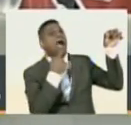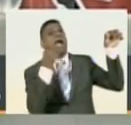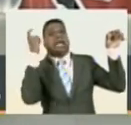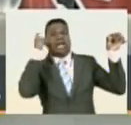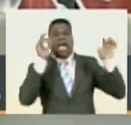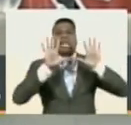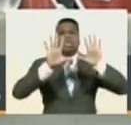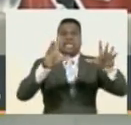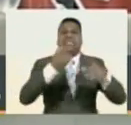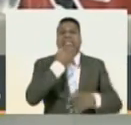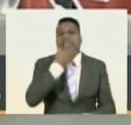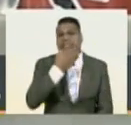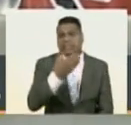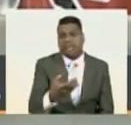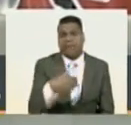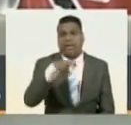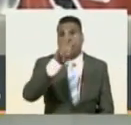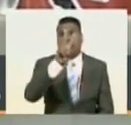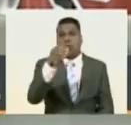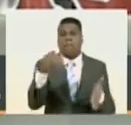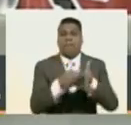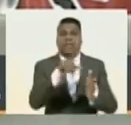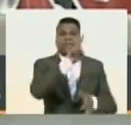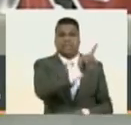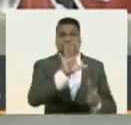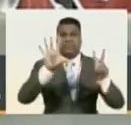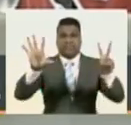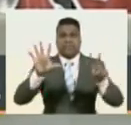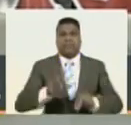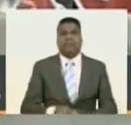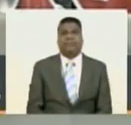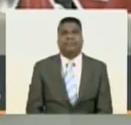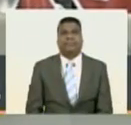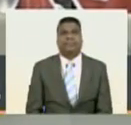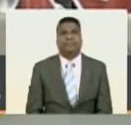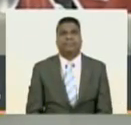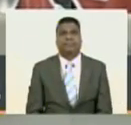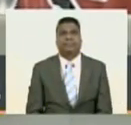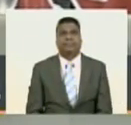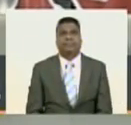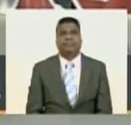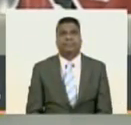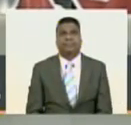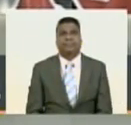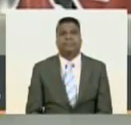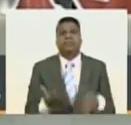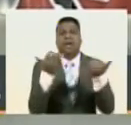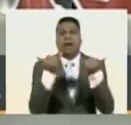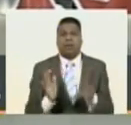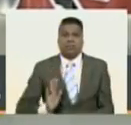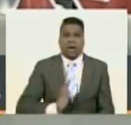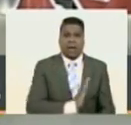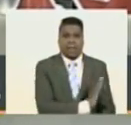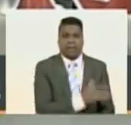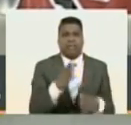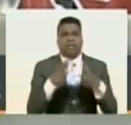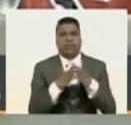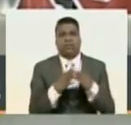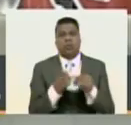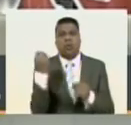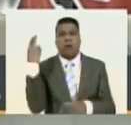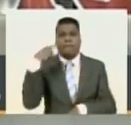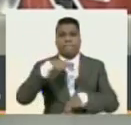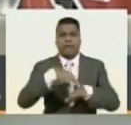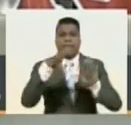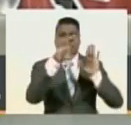10 de diciembre de 2017. En relación a las postulaciones de la Asamblea Nacional Constituyente,